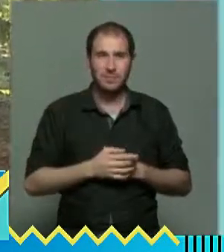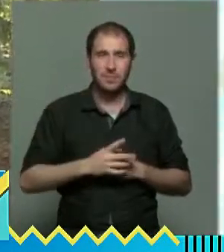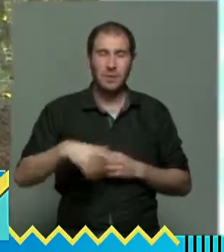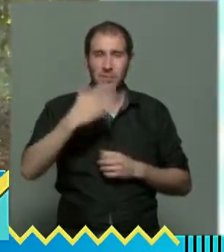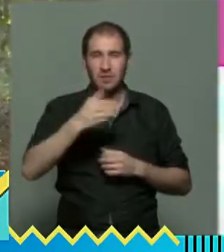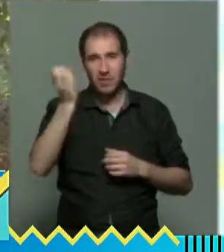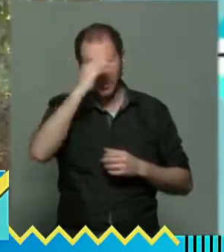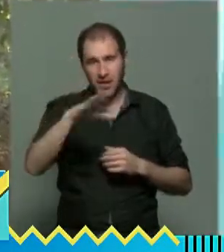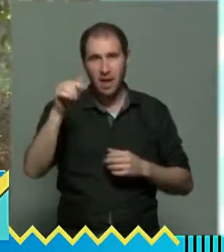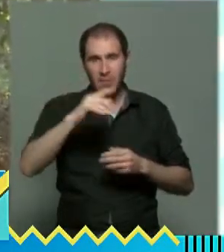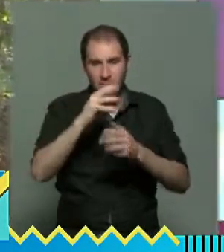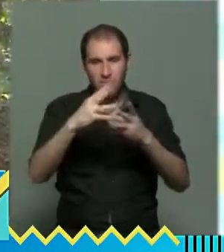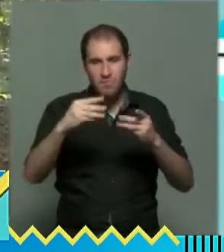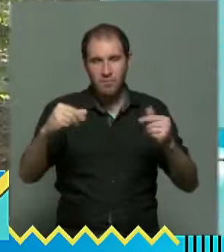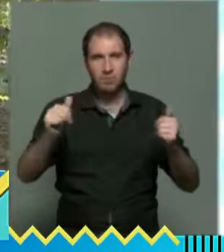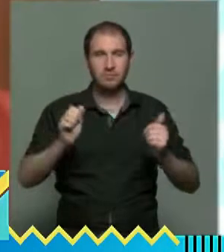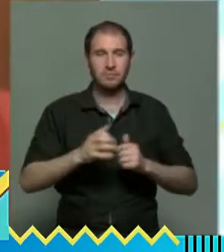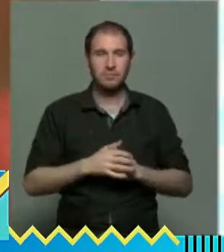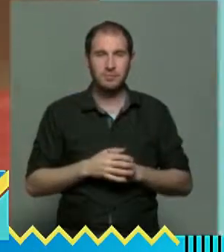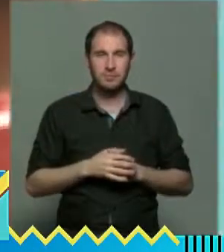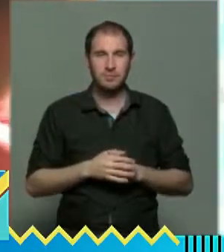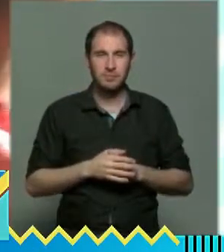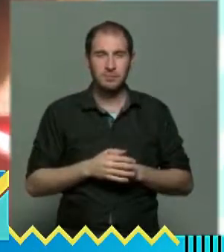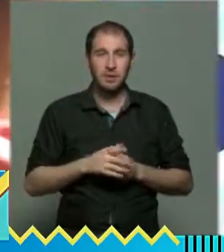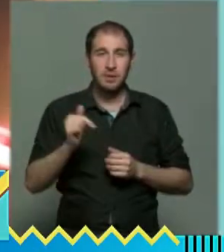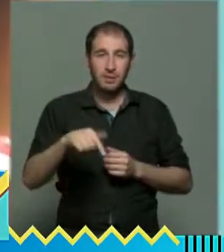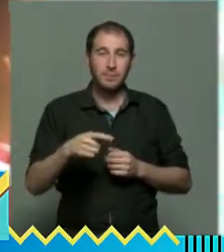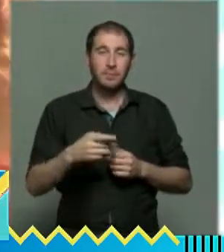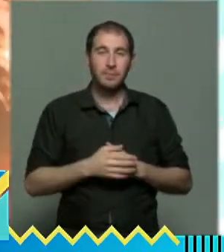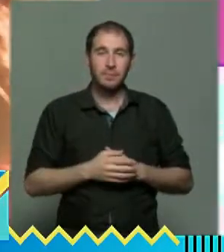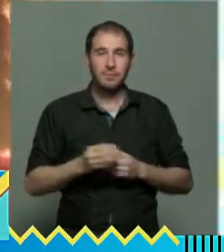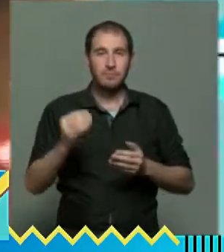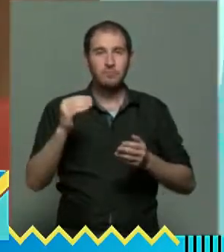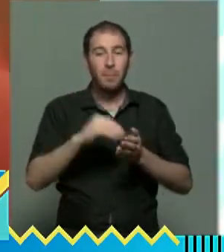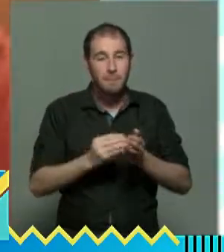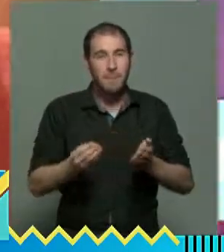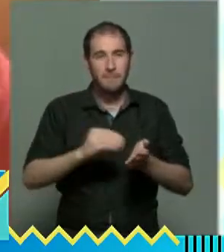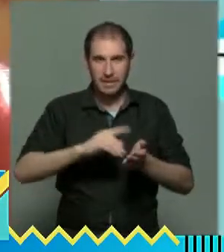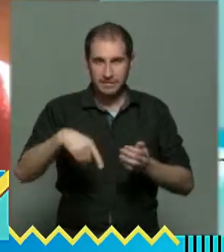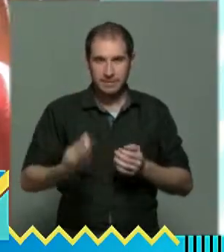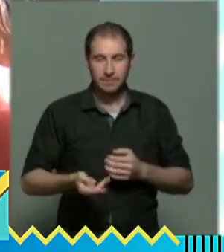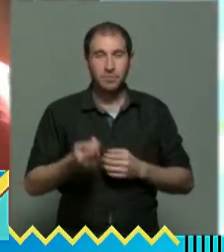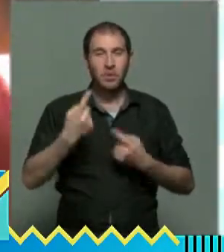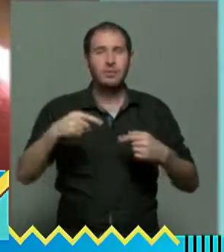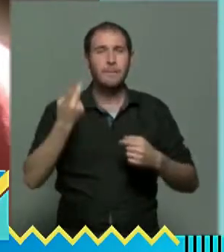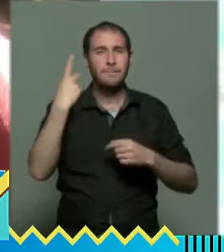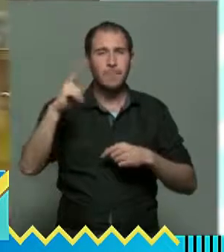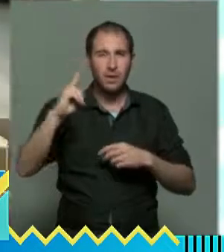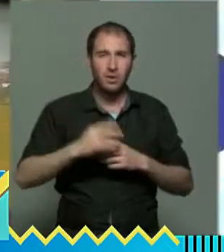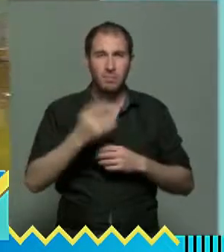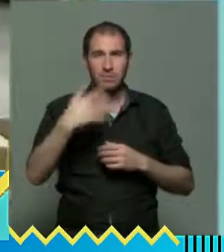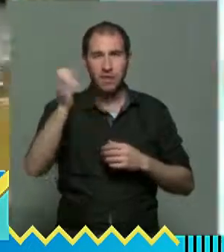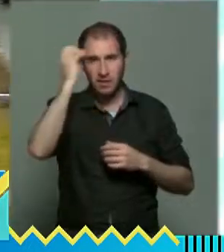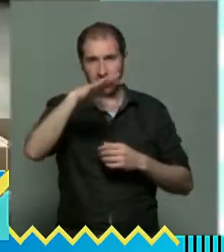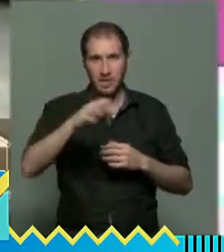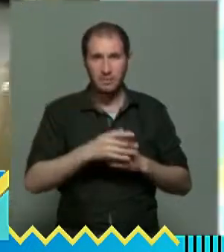los productores viñateros desapareciendo, y esto, digamos, suma un punto más que agrava la situación, digamos, de los viñateros